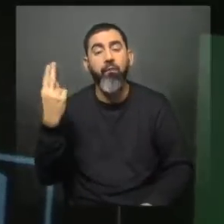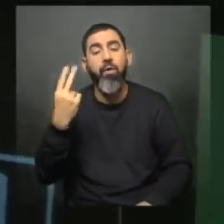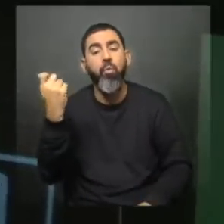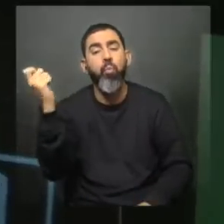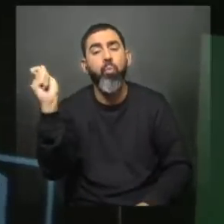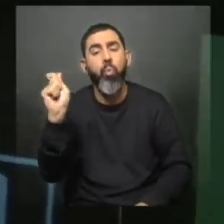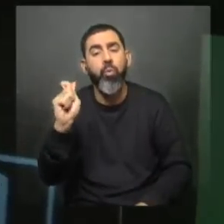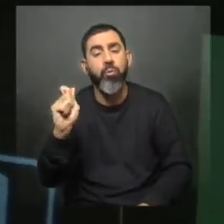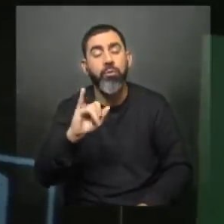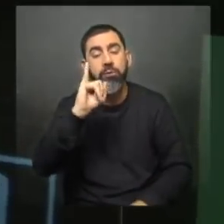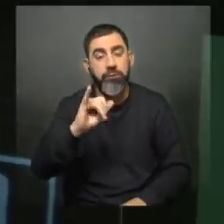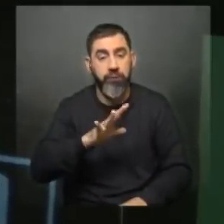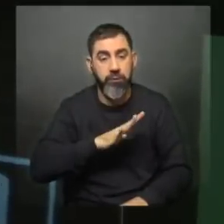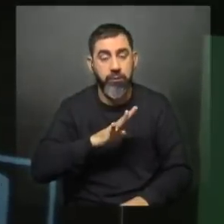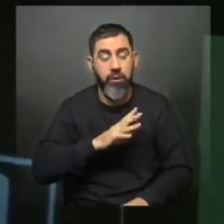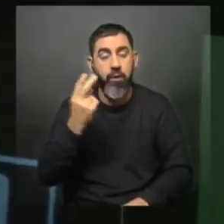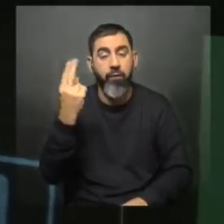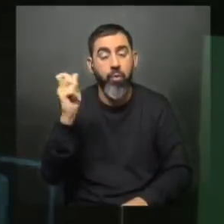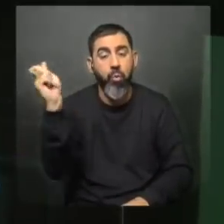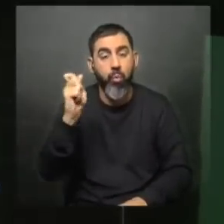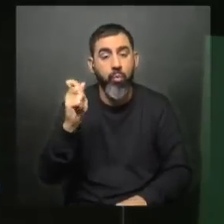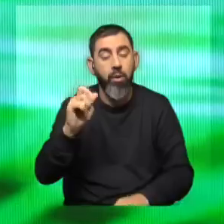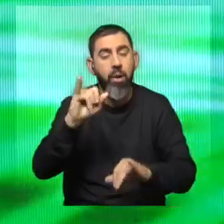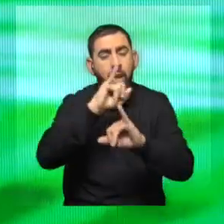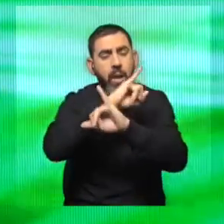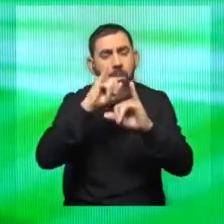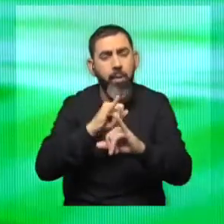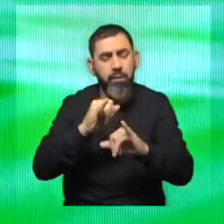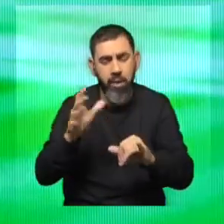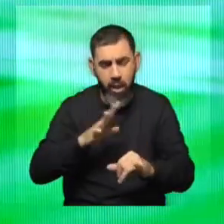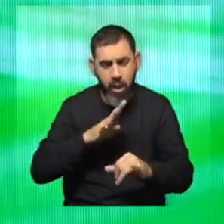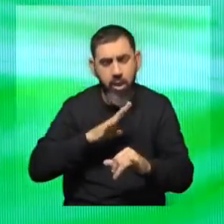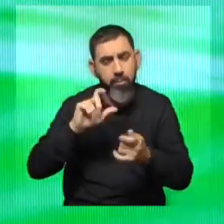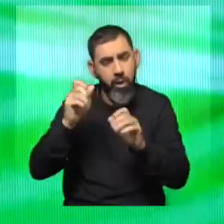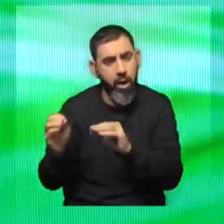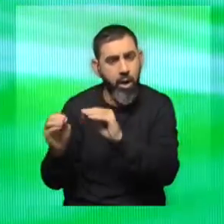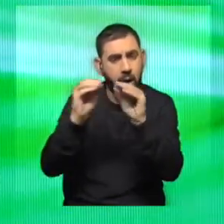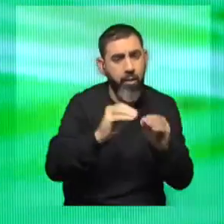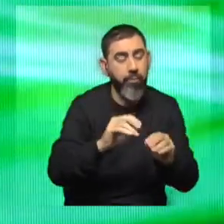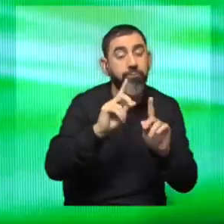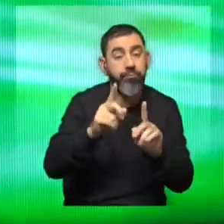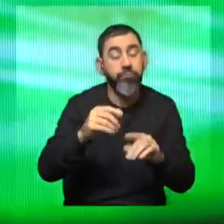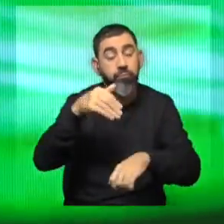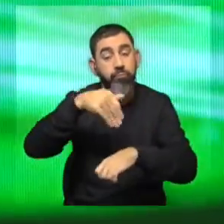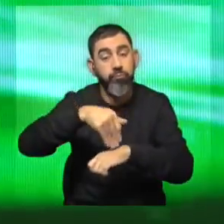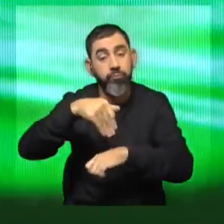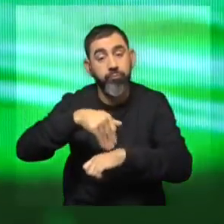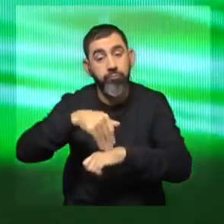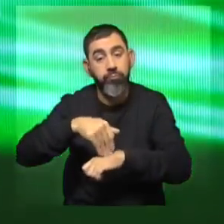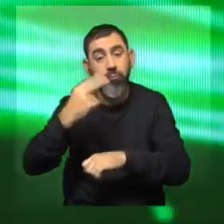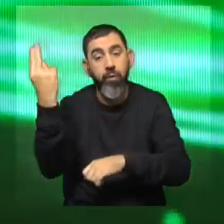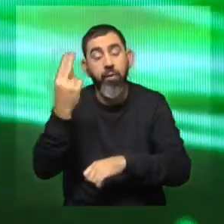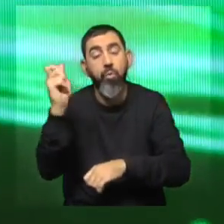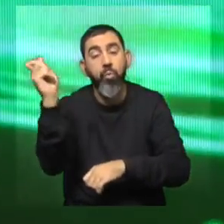en el municipio Sí están funcionando ahora había unos ahí en la paz y se y se corrieron pero también hay una una apuesta del del municipio de generar